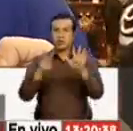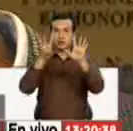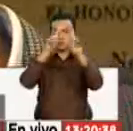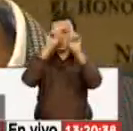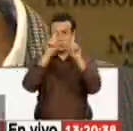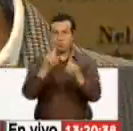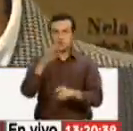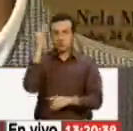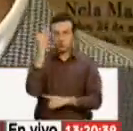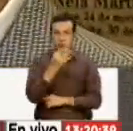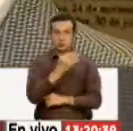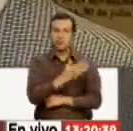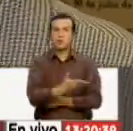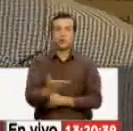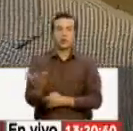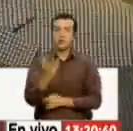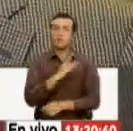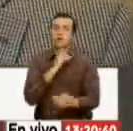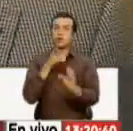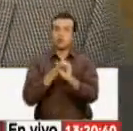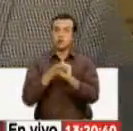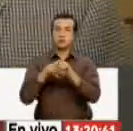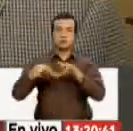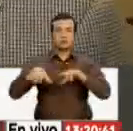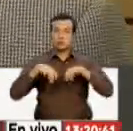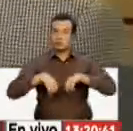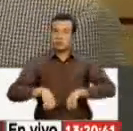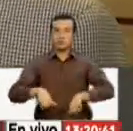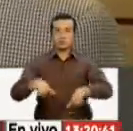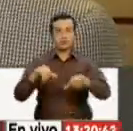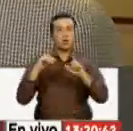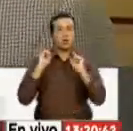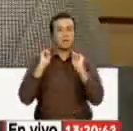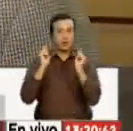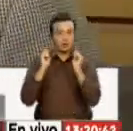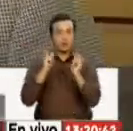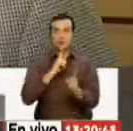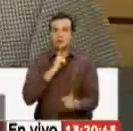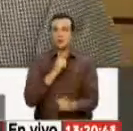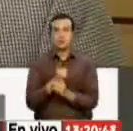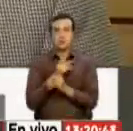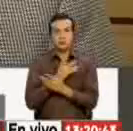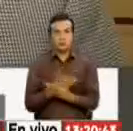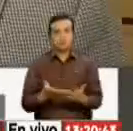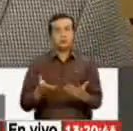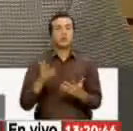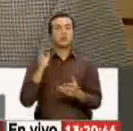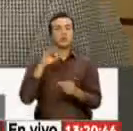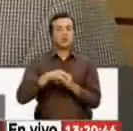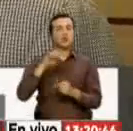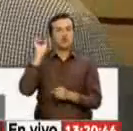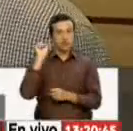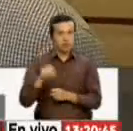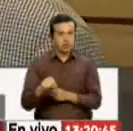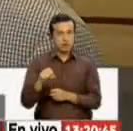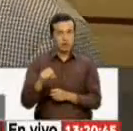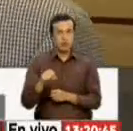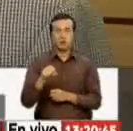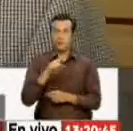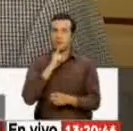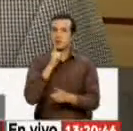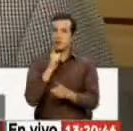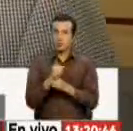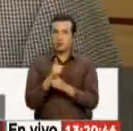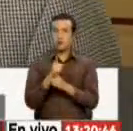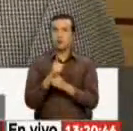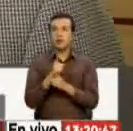preguntas. Dicen que activamente participarán en la campaña. Definitivamente vamos a hacer campaña por el sí, aunque no sea legalmente inscritos,